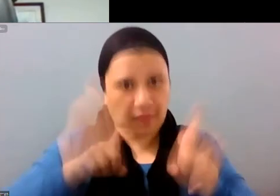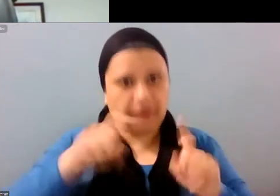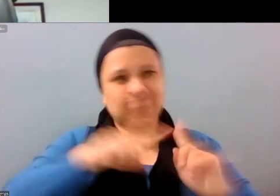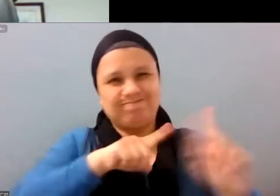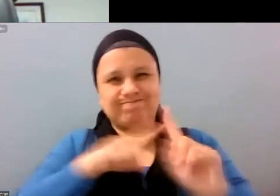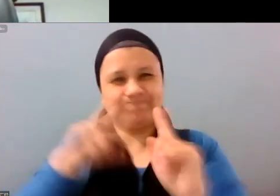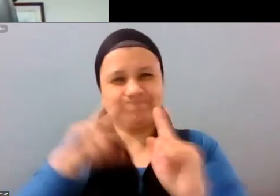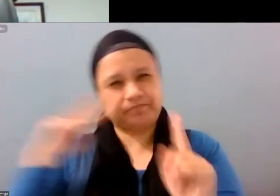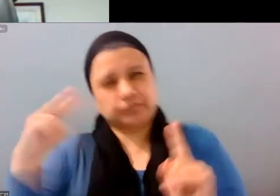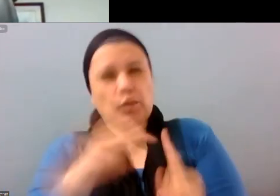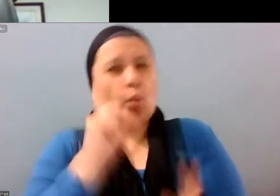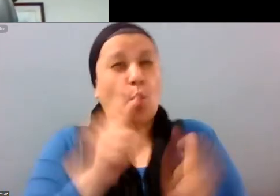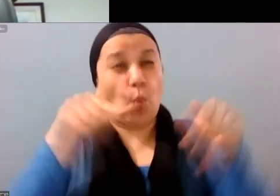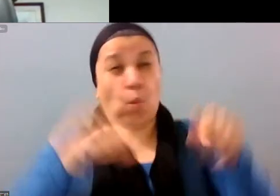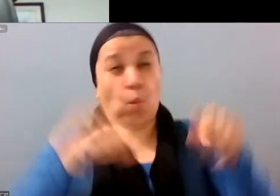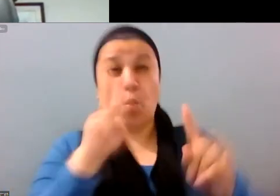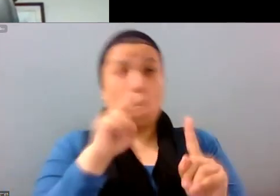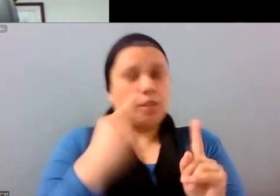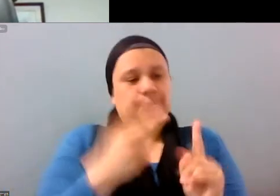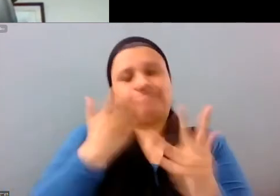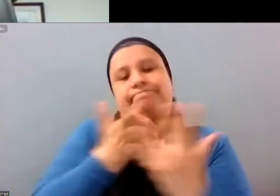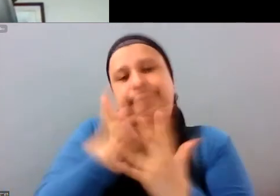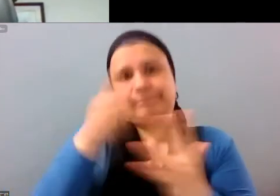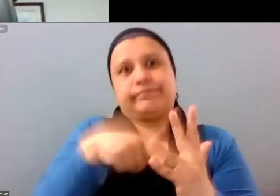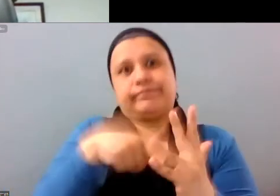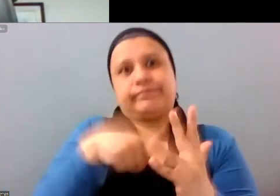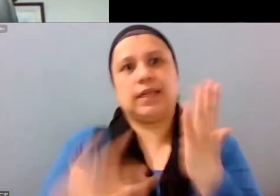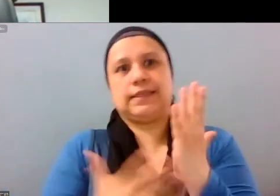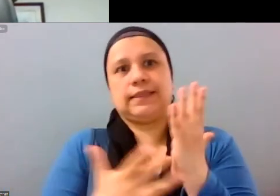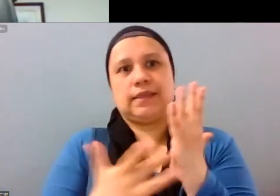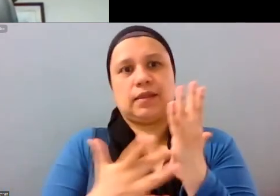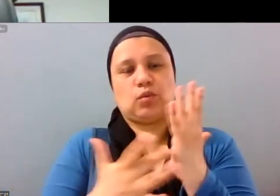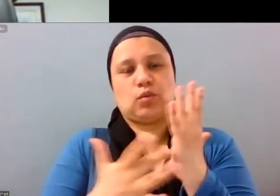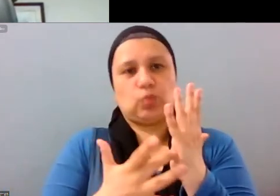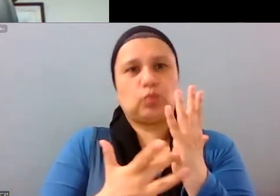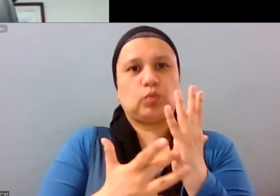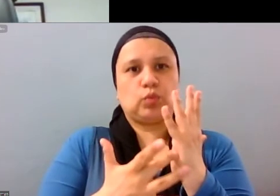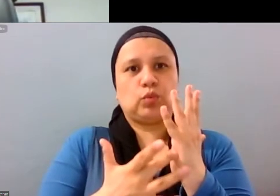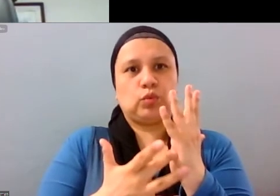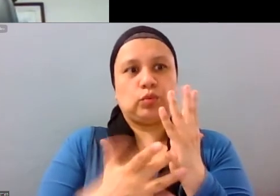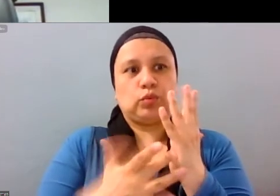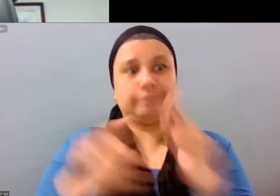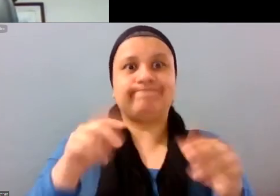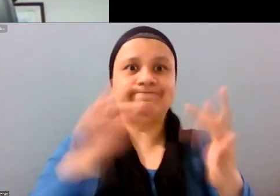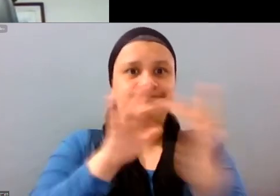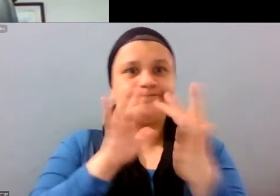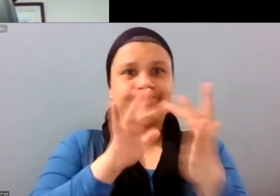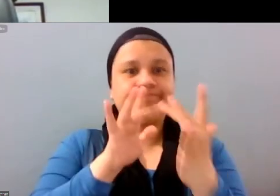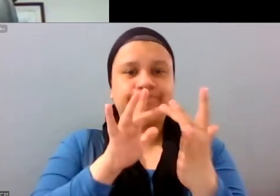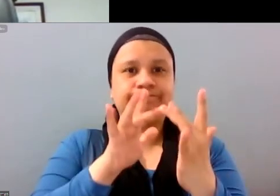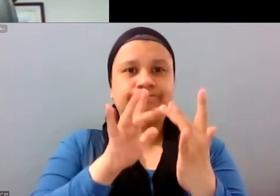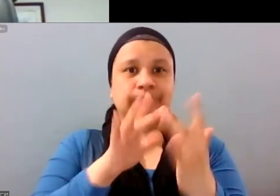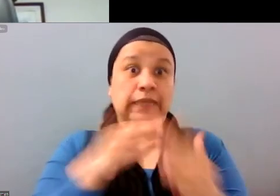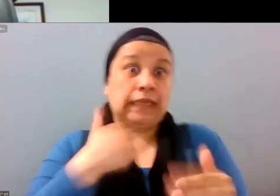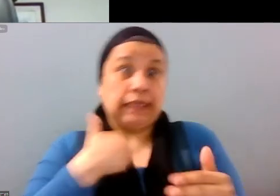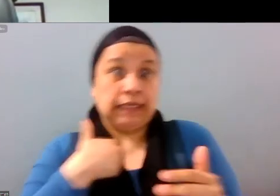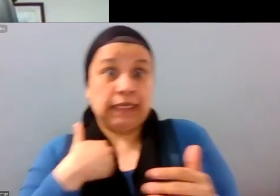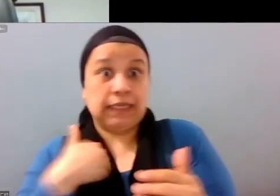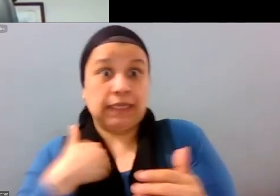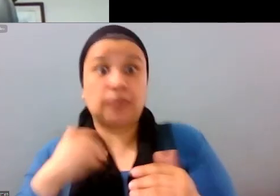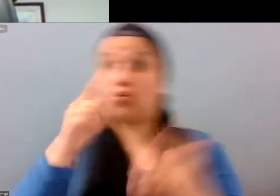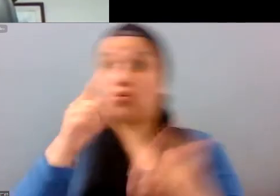ellas es el acceso a la tecnología el acceso a la conectividad el tener o tener o no tener internet